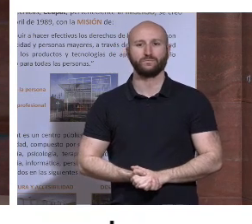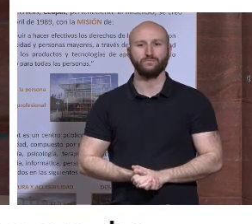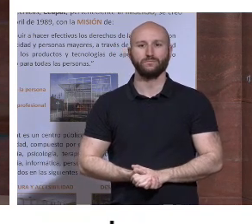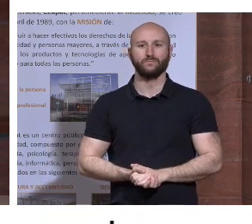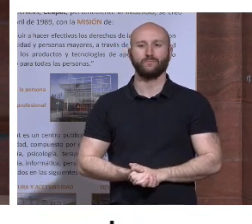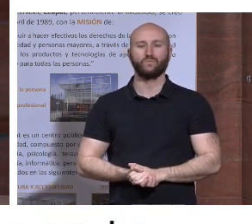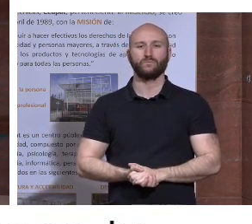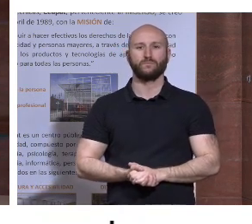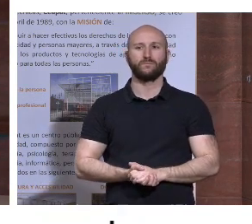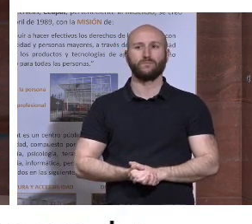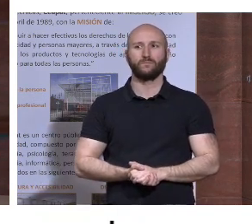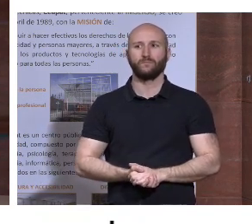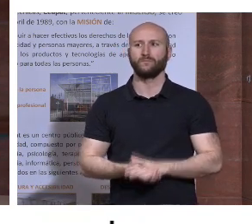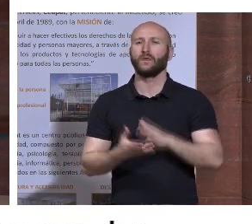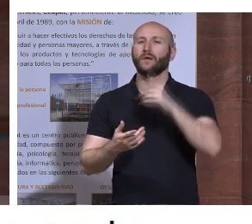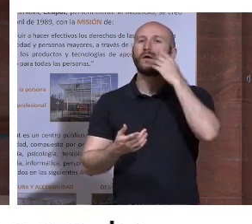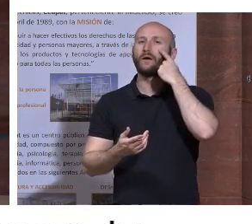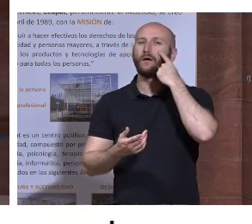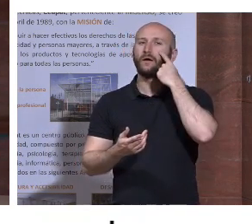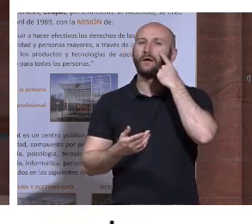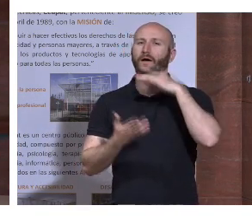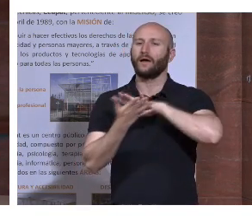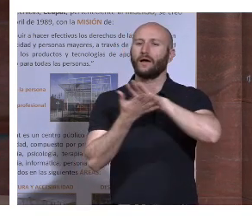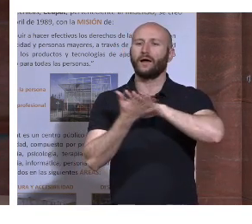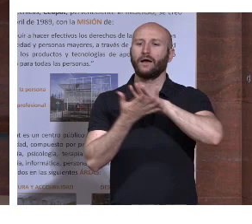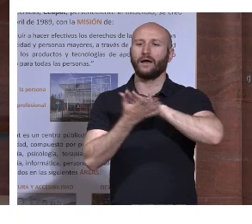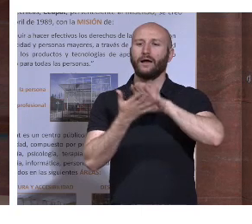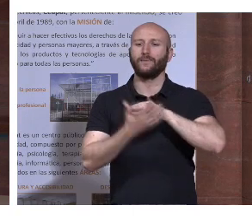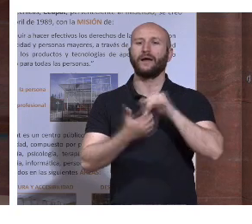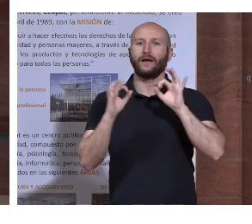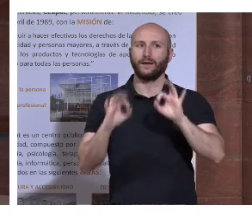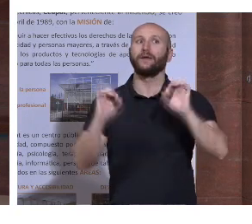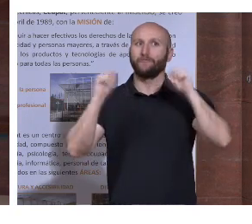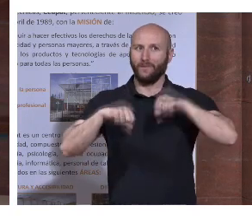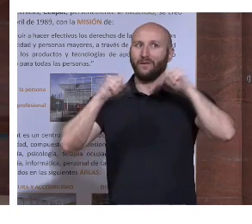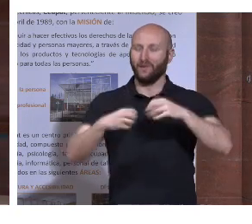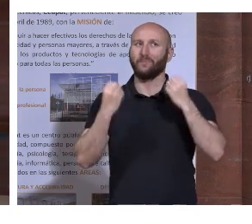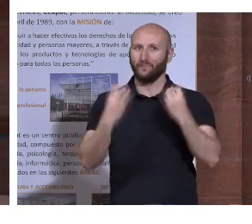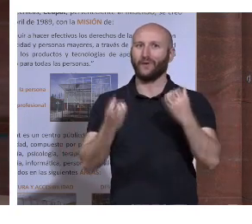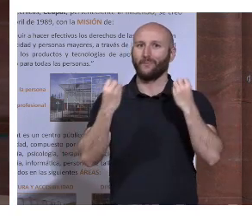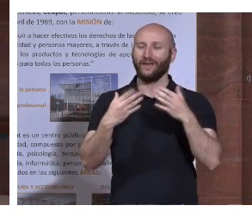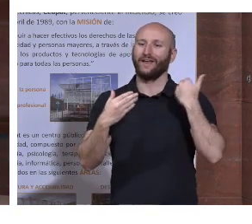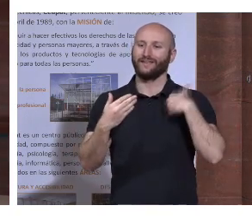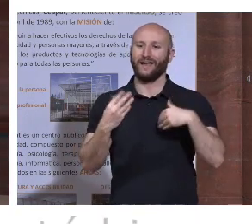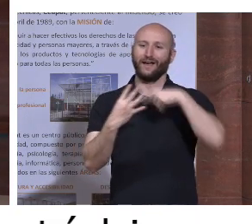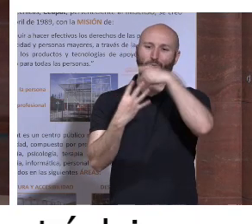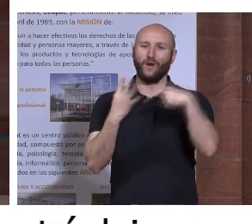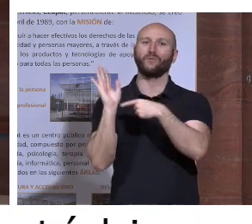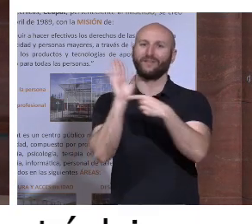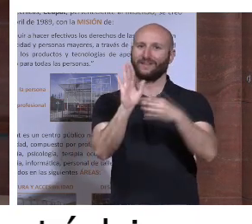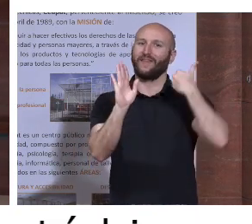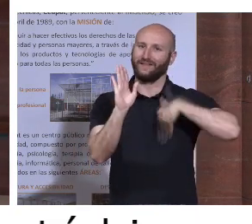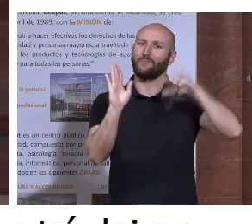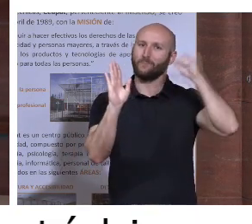La siguiente. Ay, he hablado de Nieves. Sí, está bien, sí, vale. Entonces ya están presentadas las cuatro